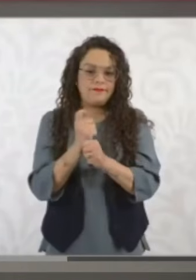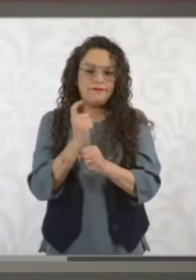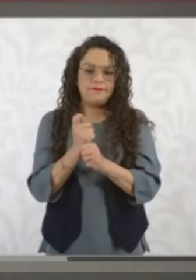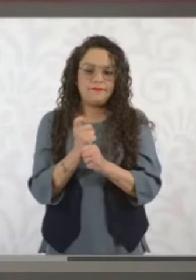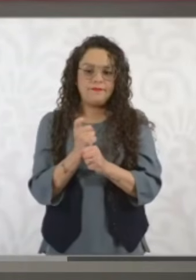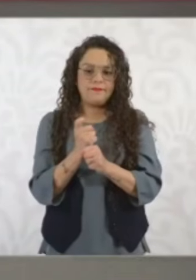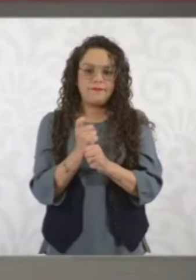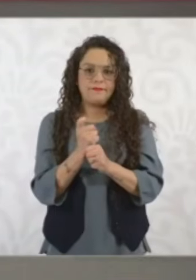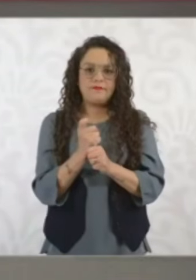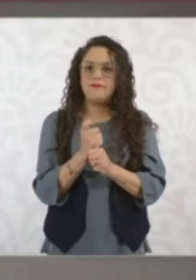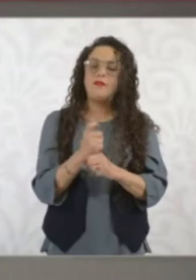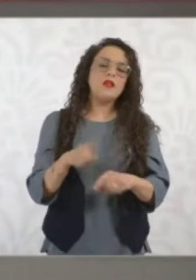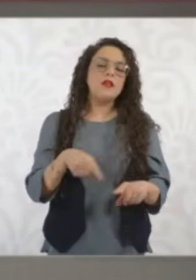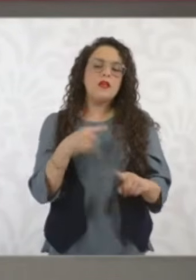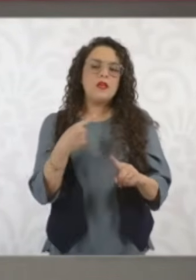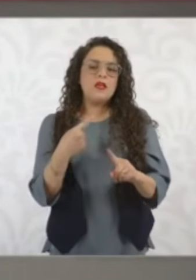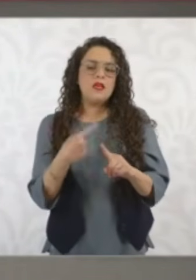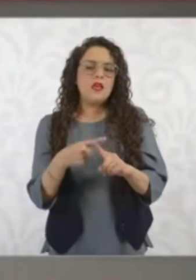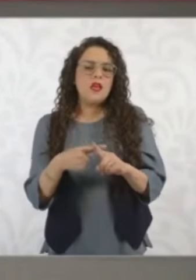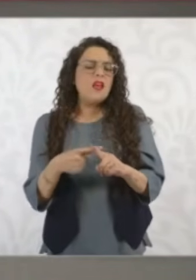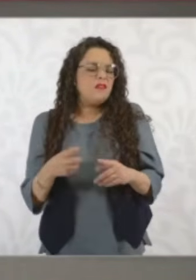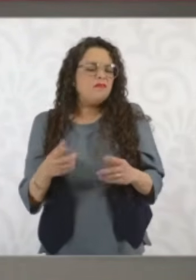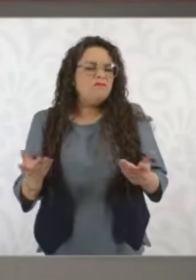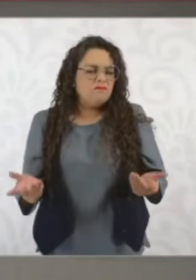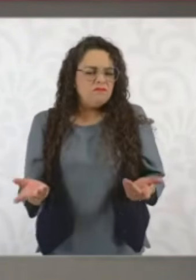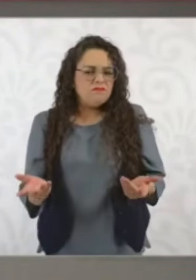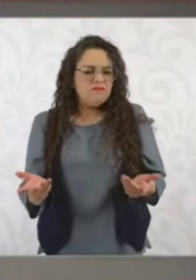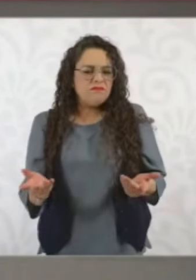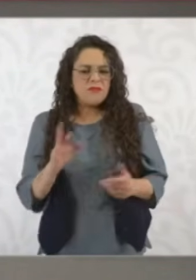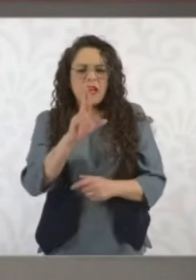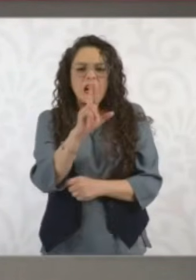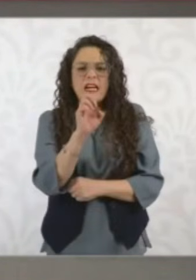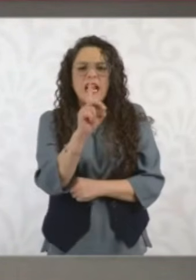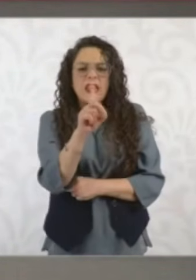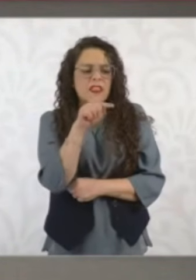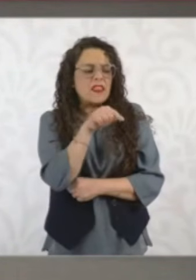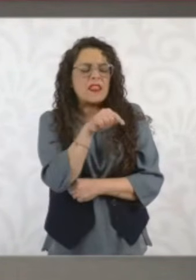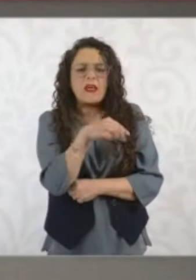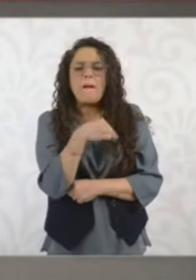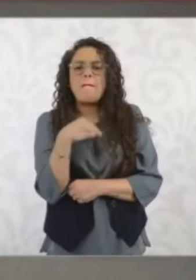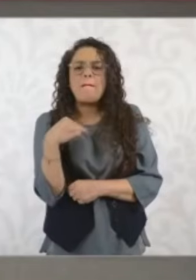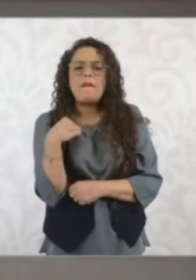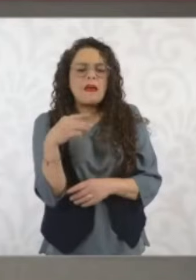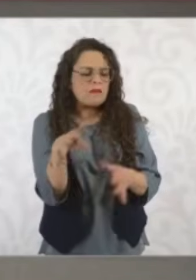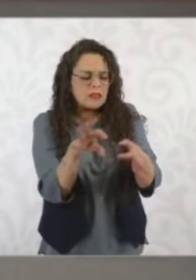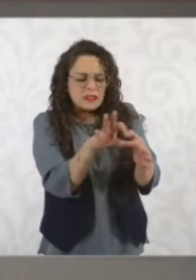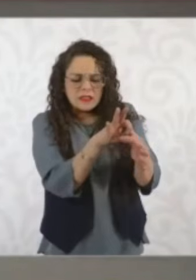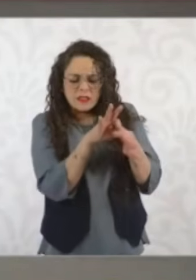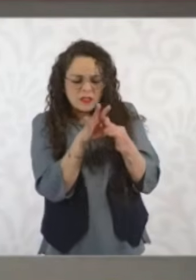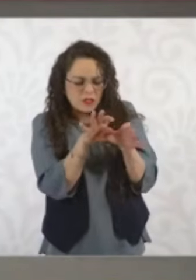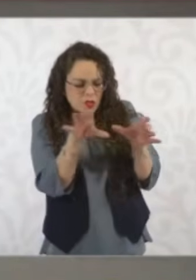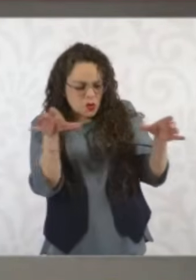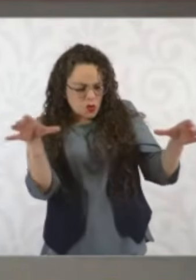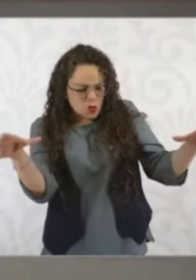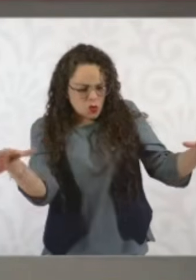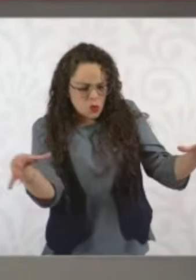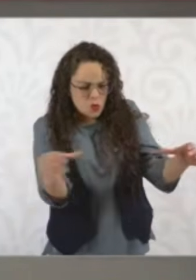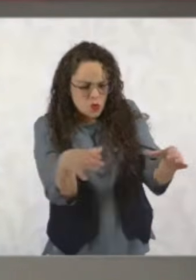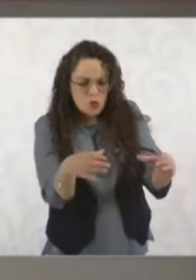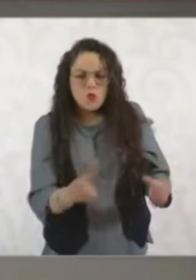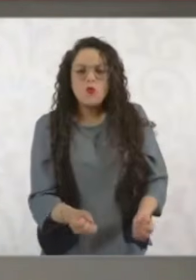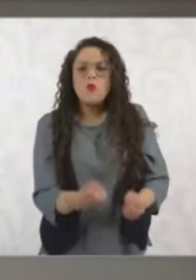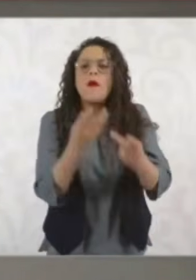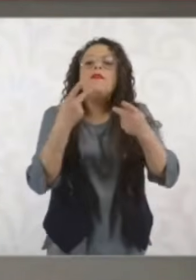entender quién forma parte de esta red, de este ecosistema, de cuánta gente